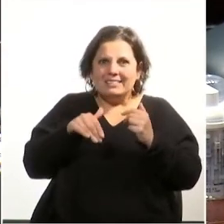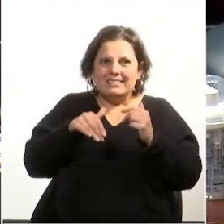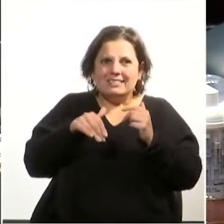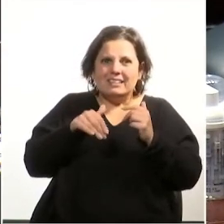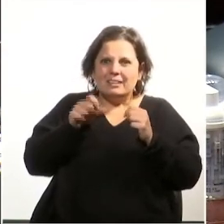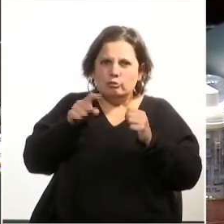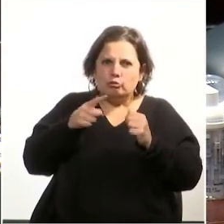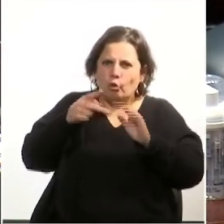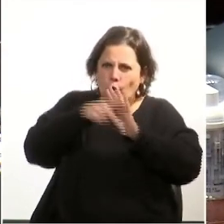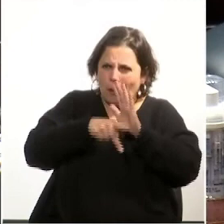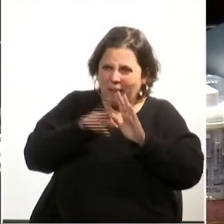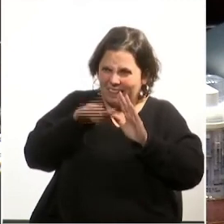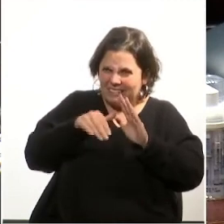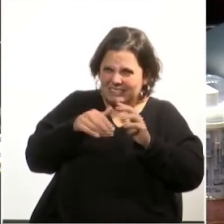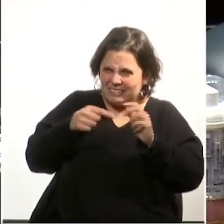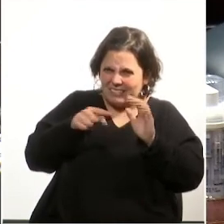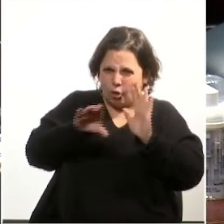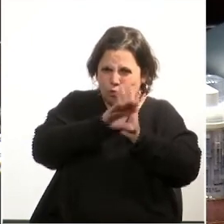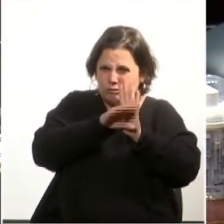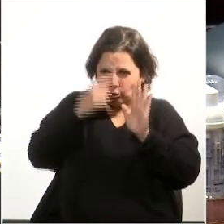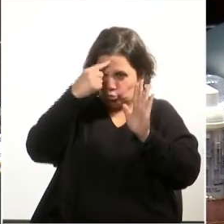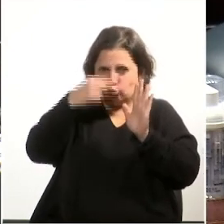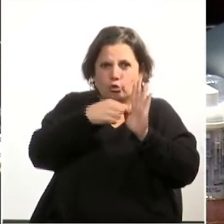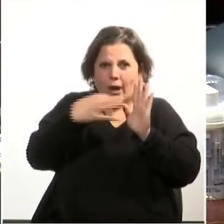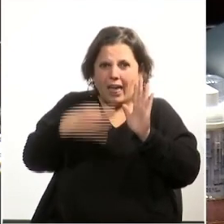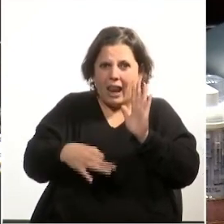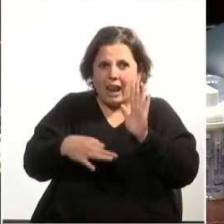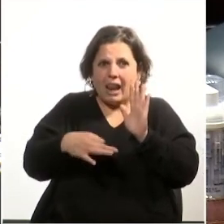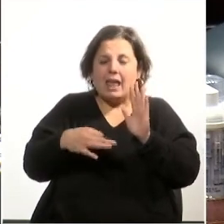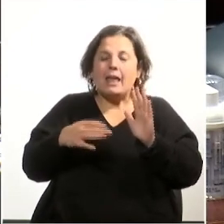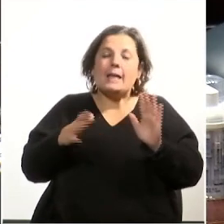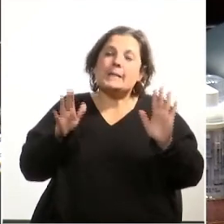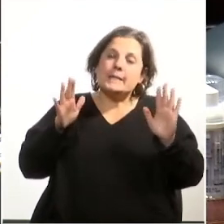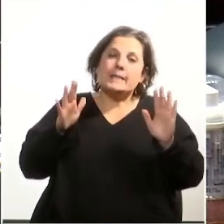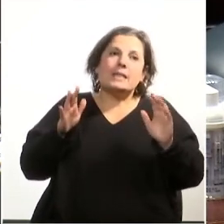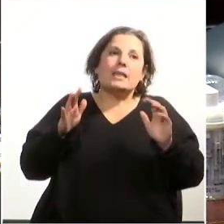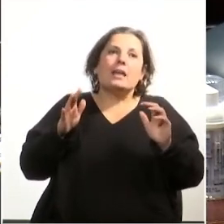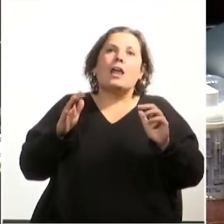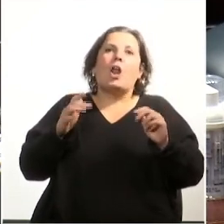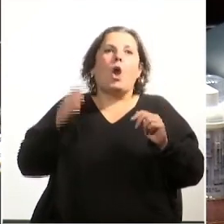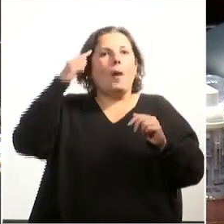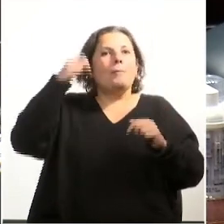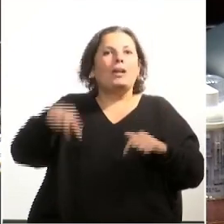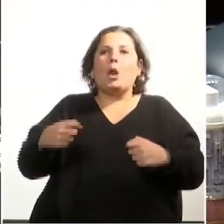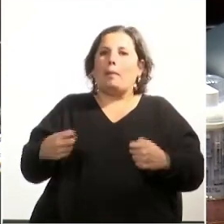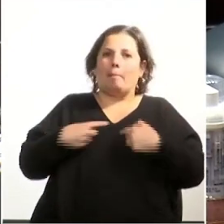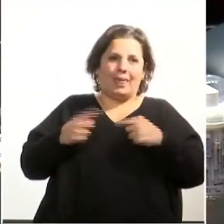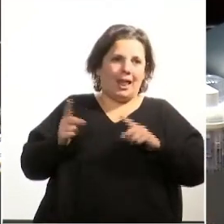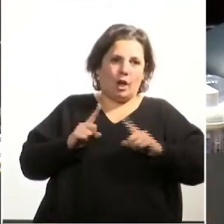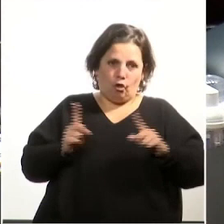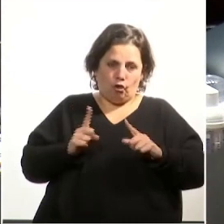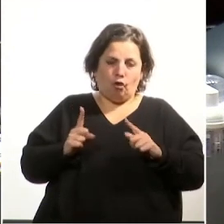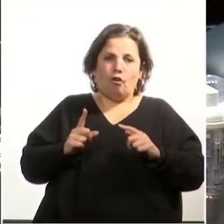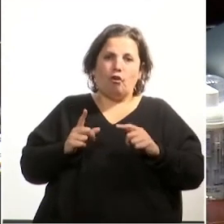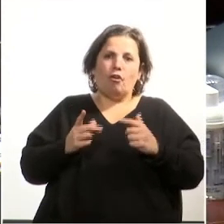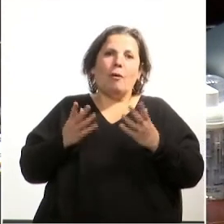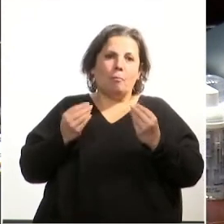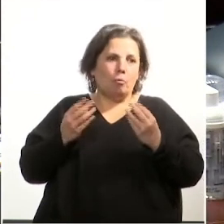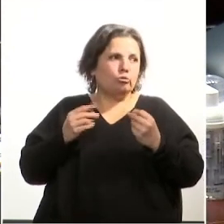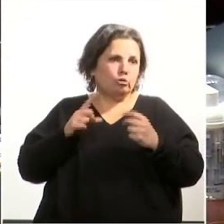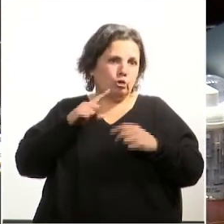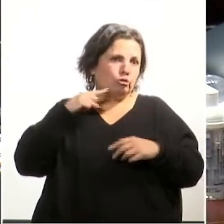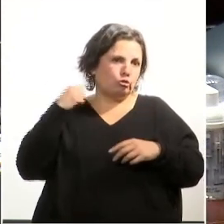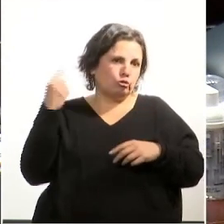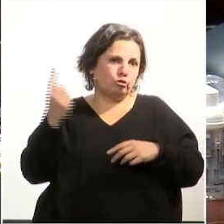constitucionalidad de muchas de sus normas, juicio que no es exclusivamente mío, obviamente, sino de